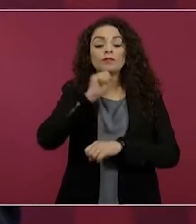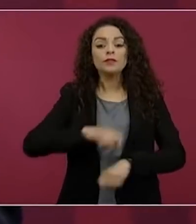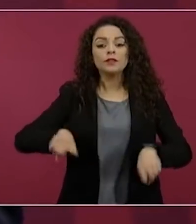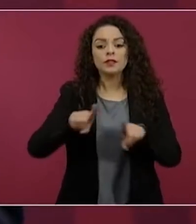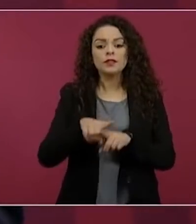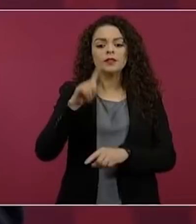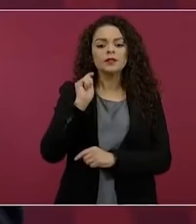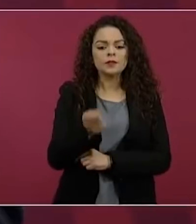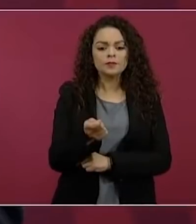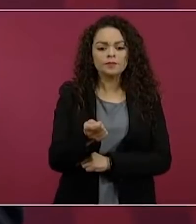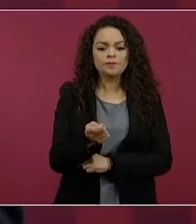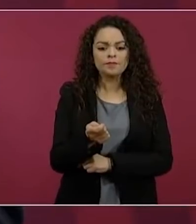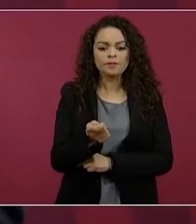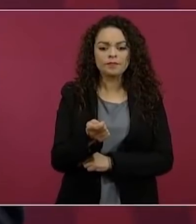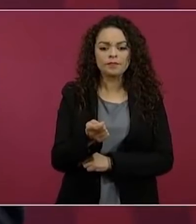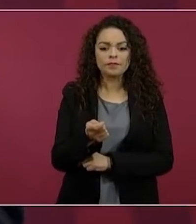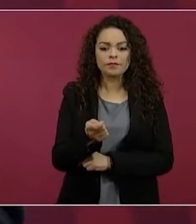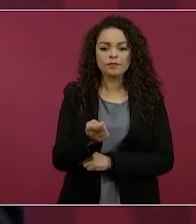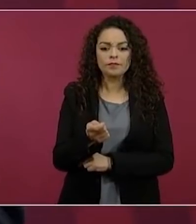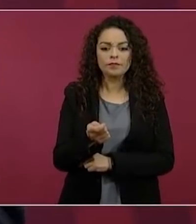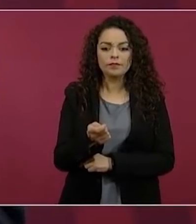voy a llamarles para